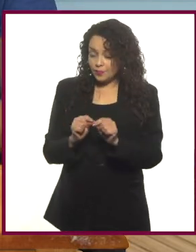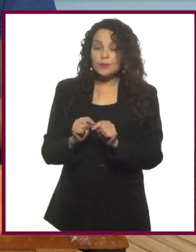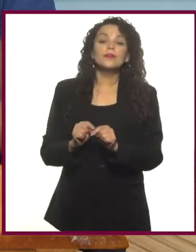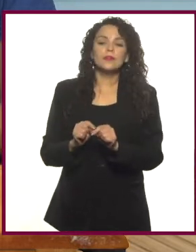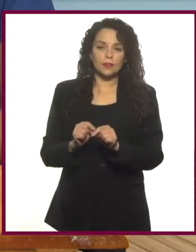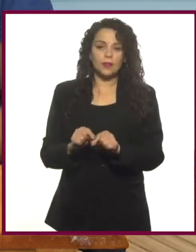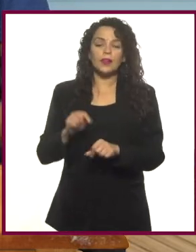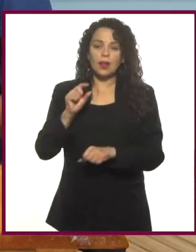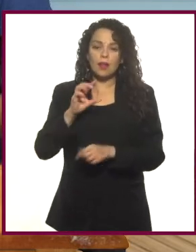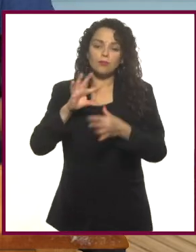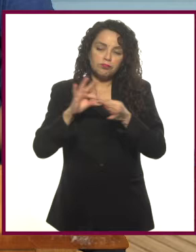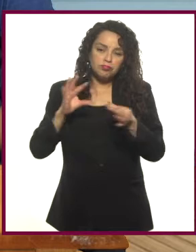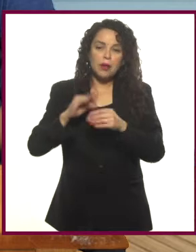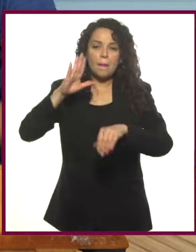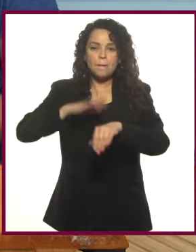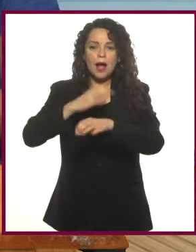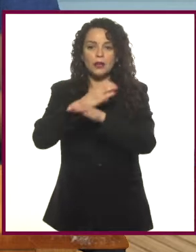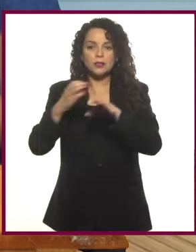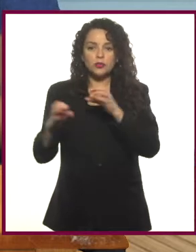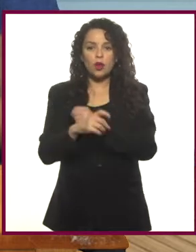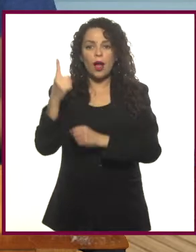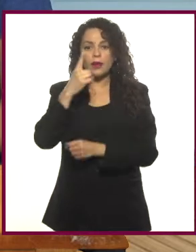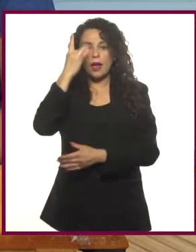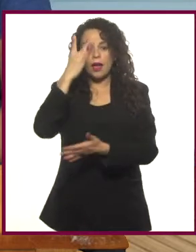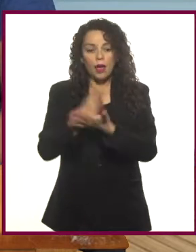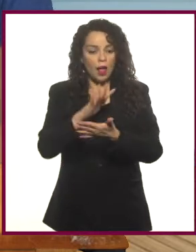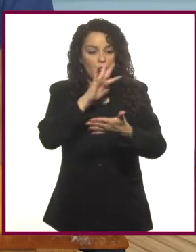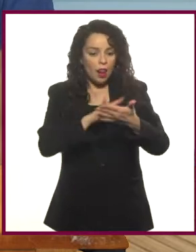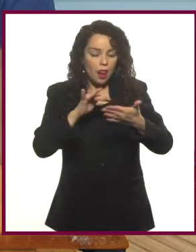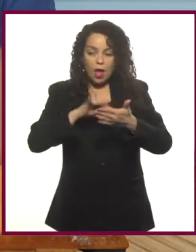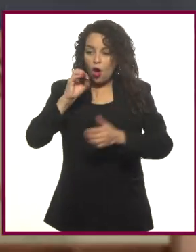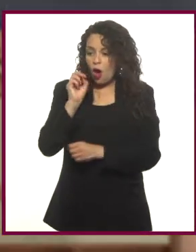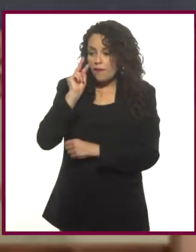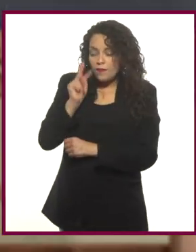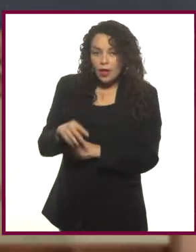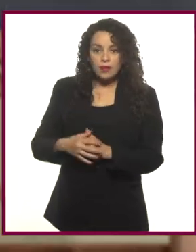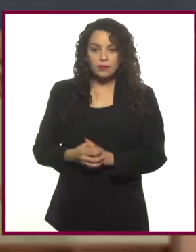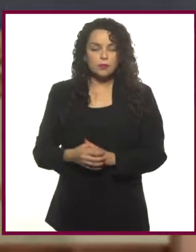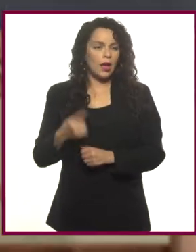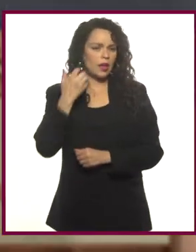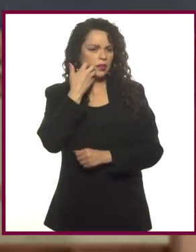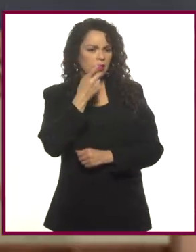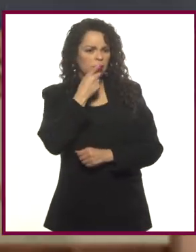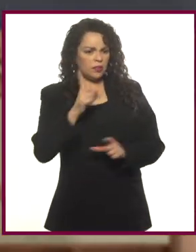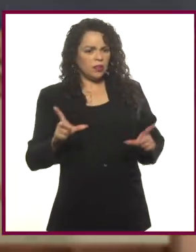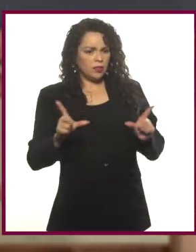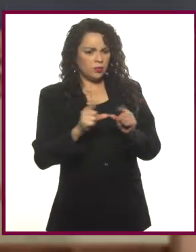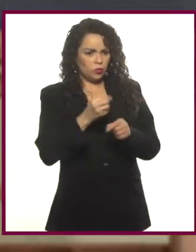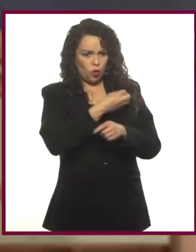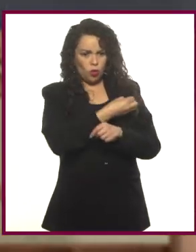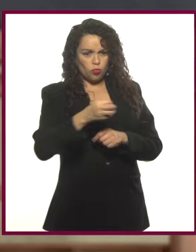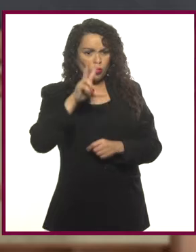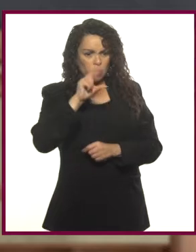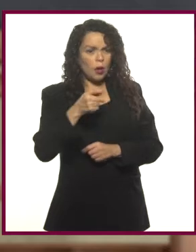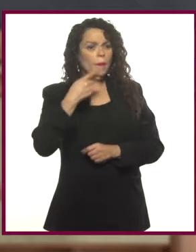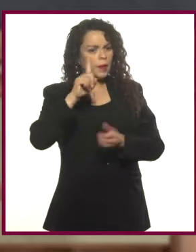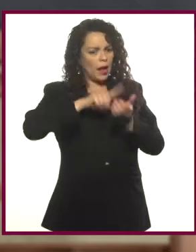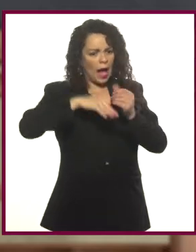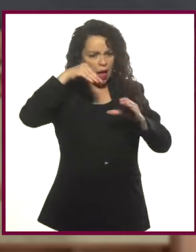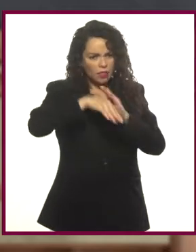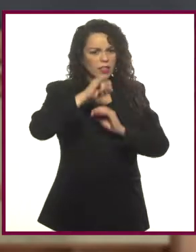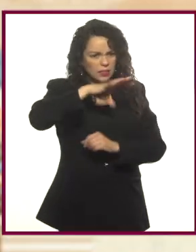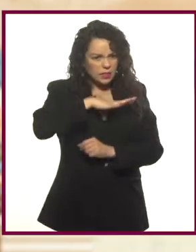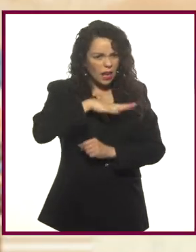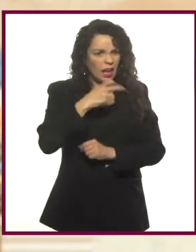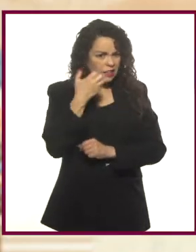se encarga de decir cosas más allá de solo lo que vemos o leemos. ¿Te refieres a que la síntesis, aunque no dice todo, en realidad sí lo